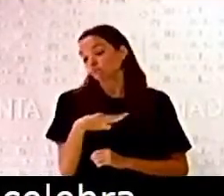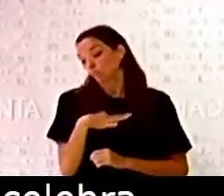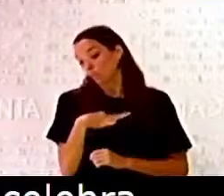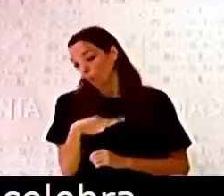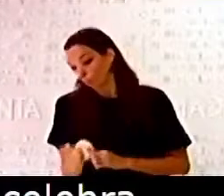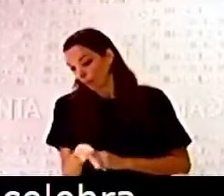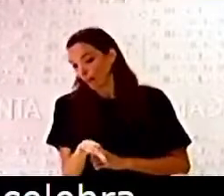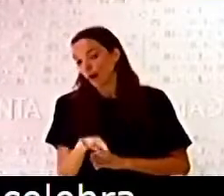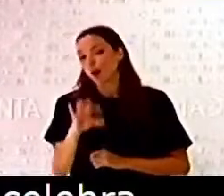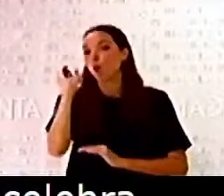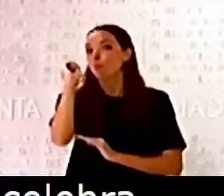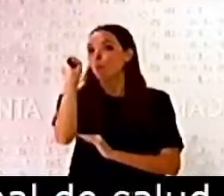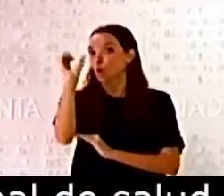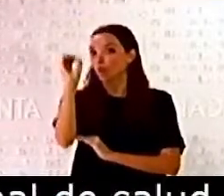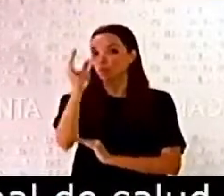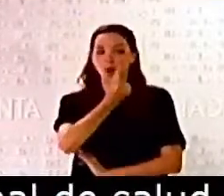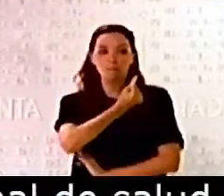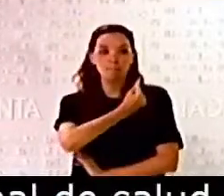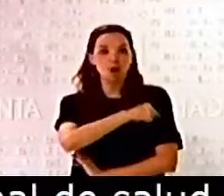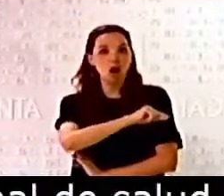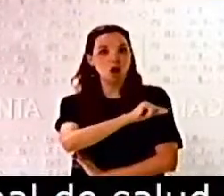la ponencia de vacunas